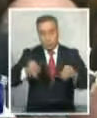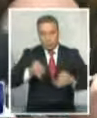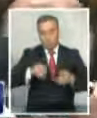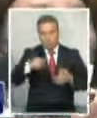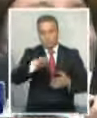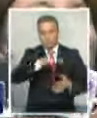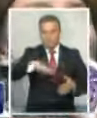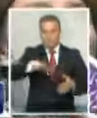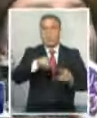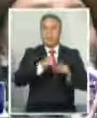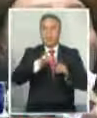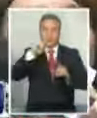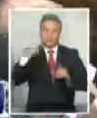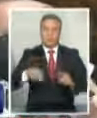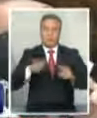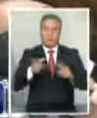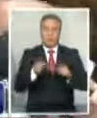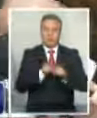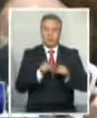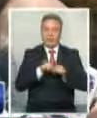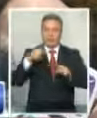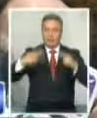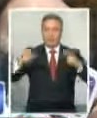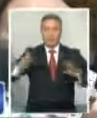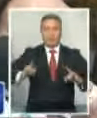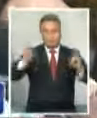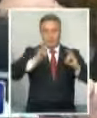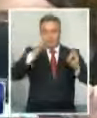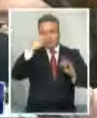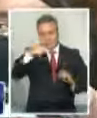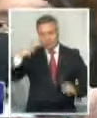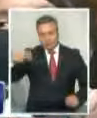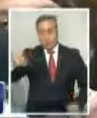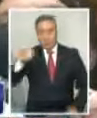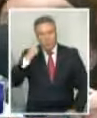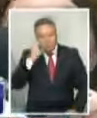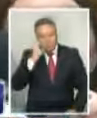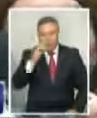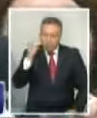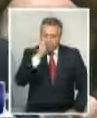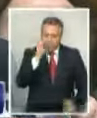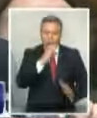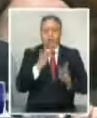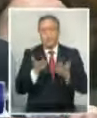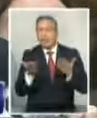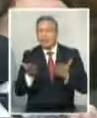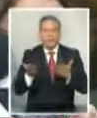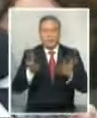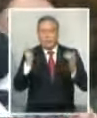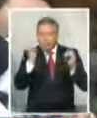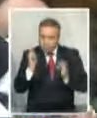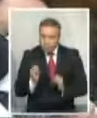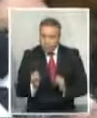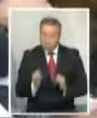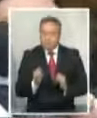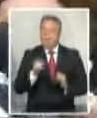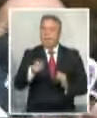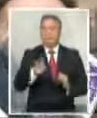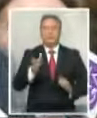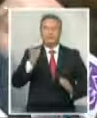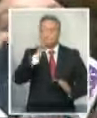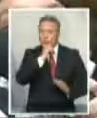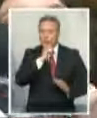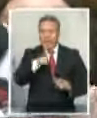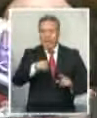los sostenedores, así que eso es la principal premisa. Vamos a encontrar cualquier forma que no deje espacio a la duda del